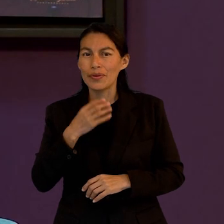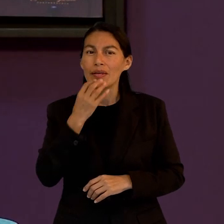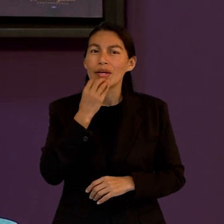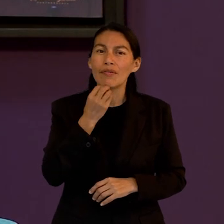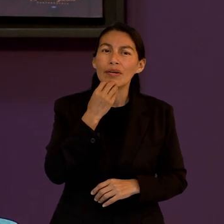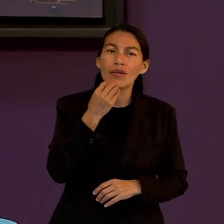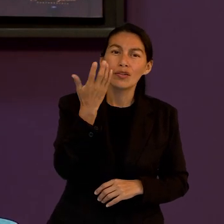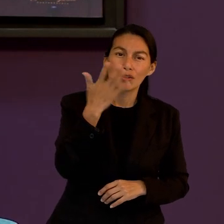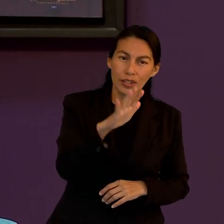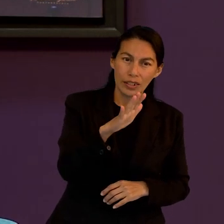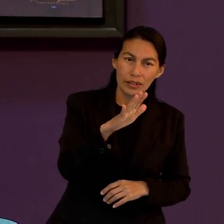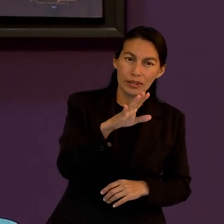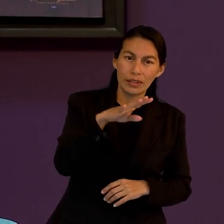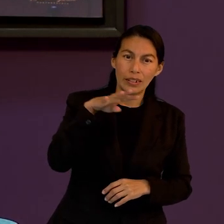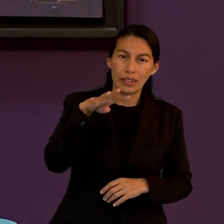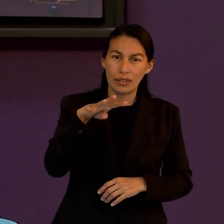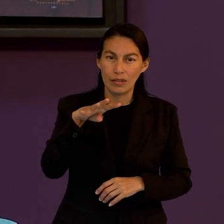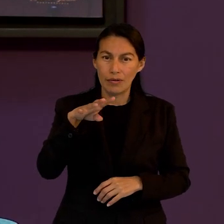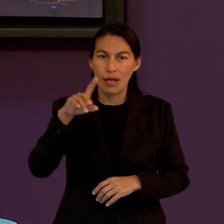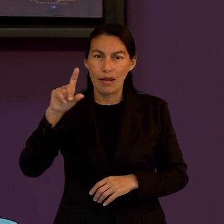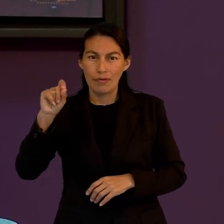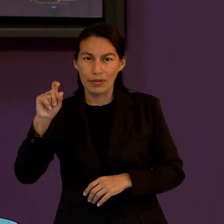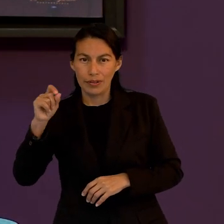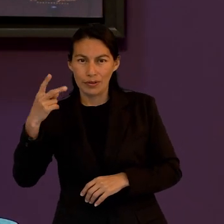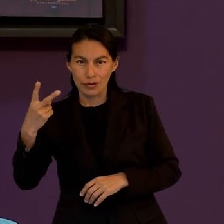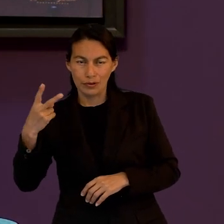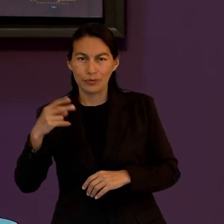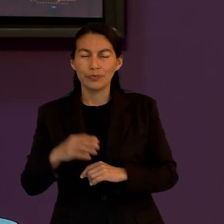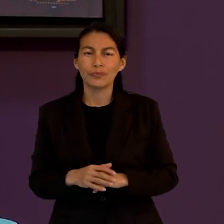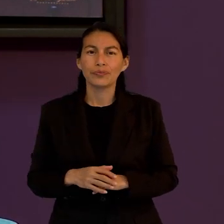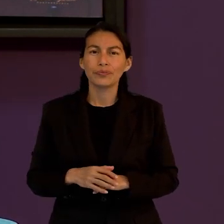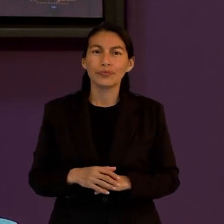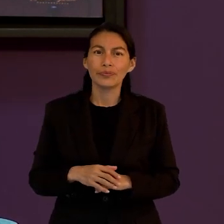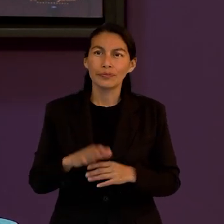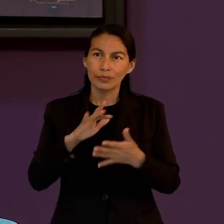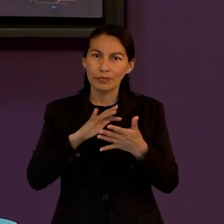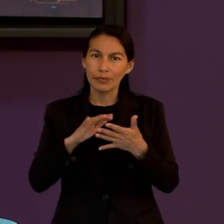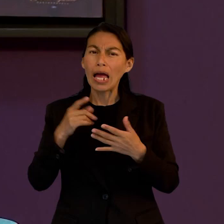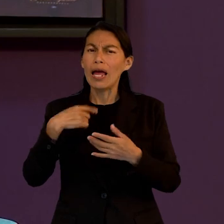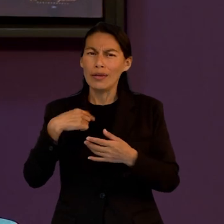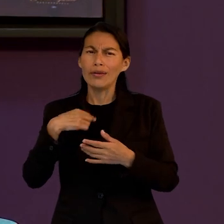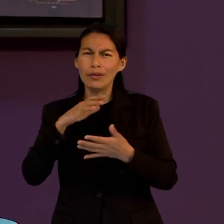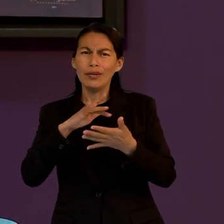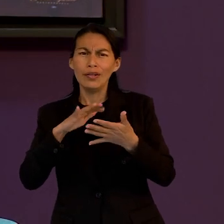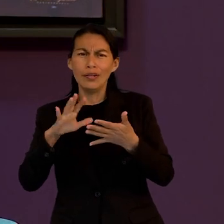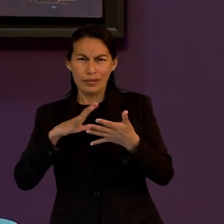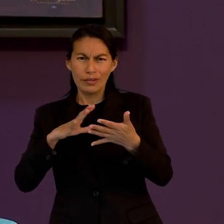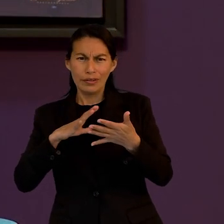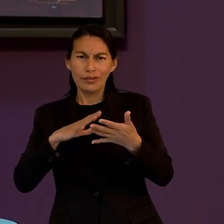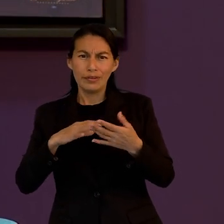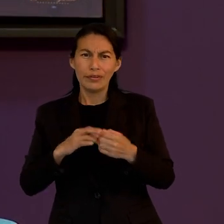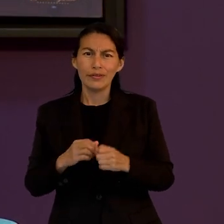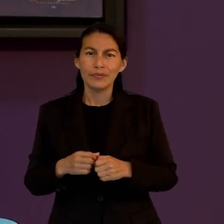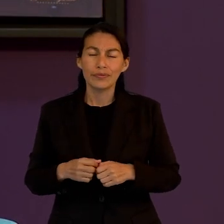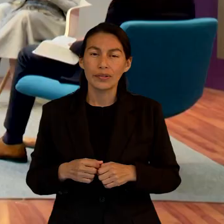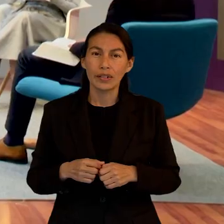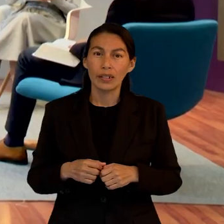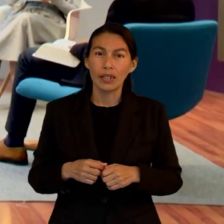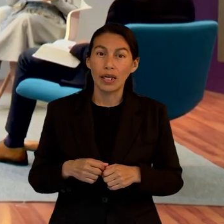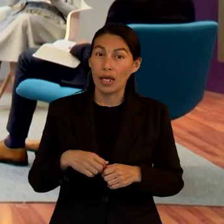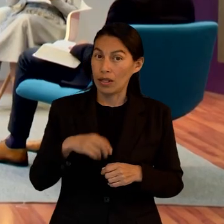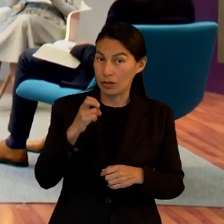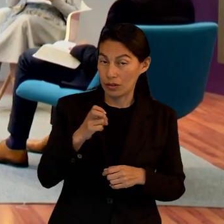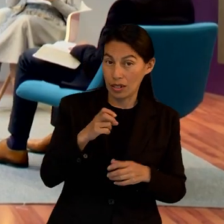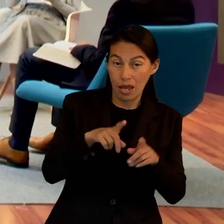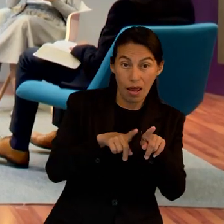leer hebreos 10 19 al 22 para entender un poquito más acerca de lo que estamos hablando así que yo lo leo aquí yo lo tengo